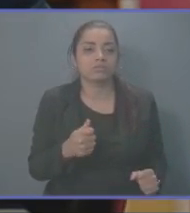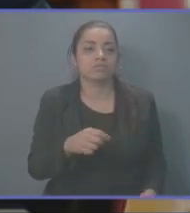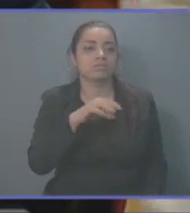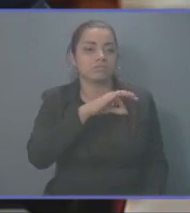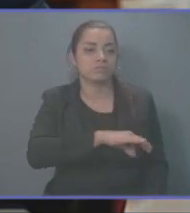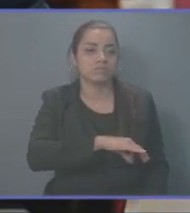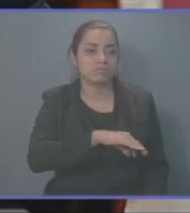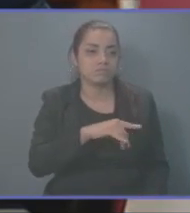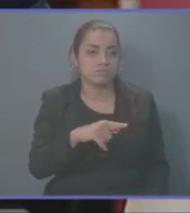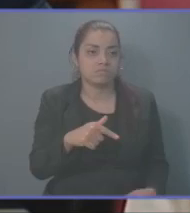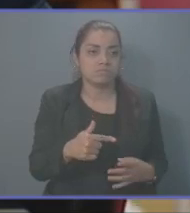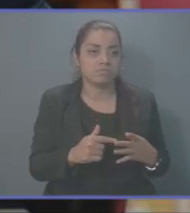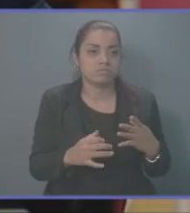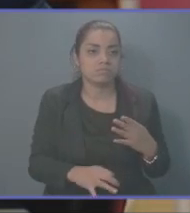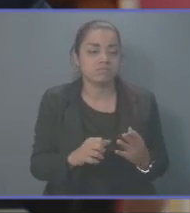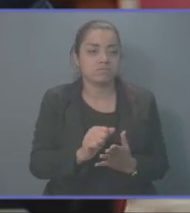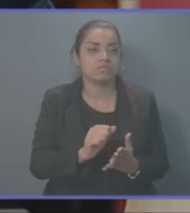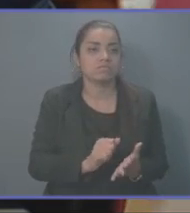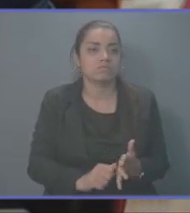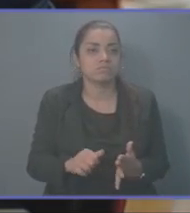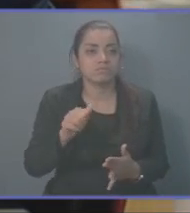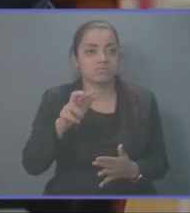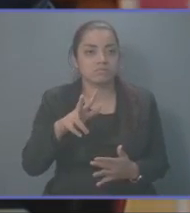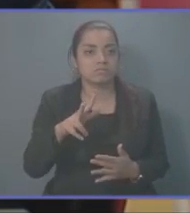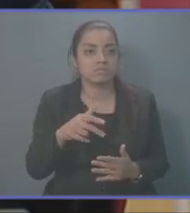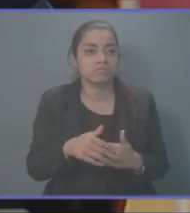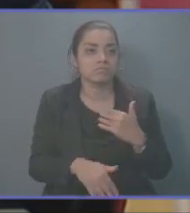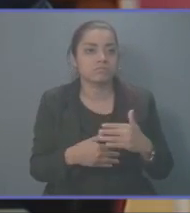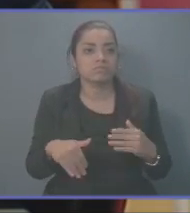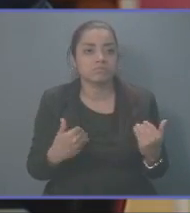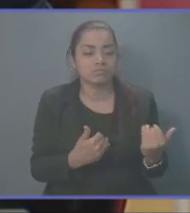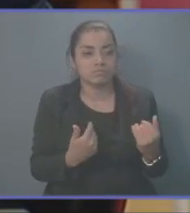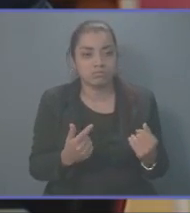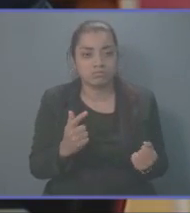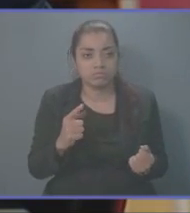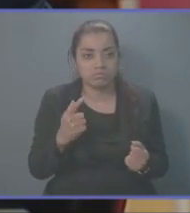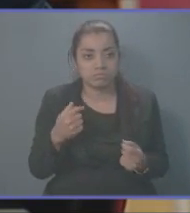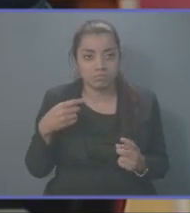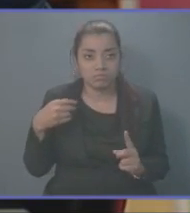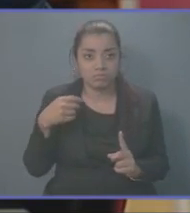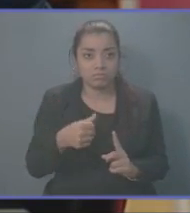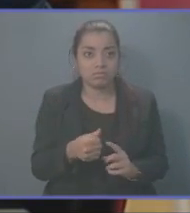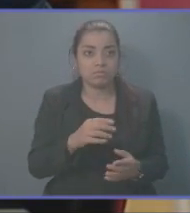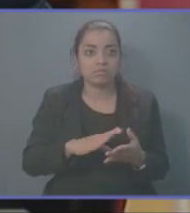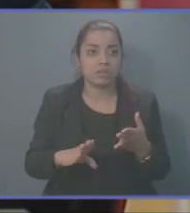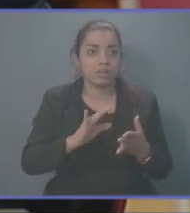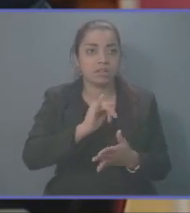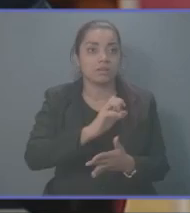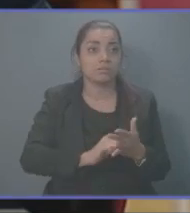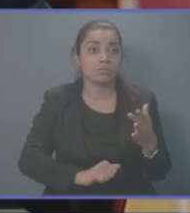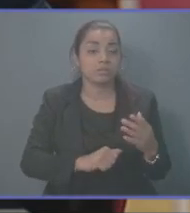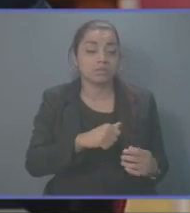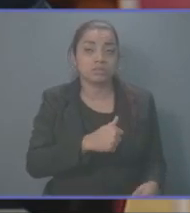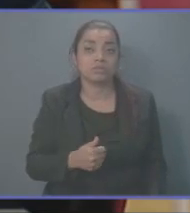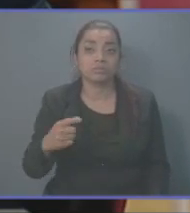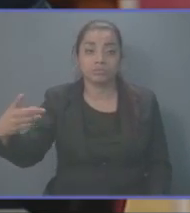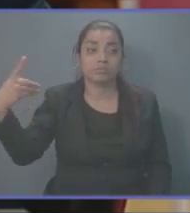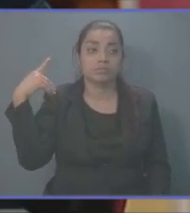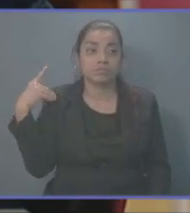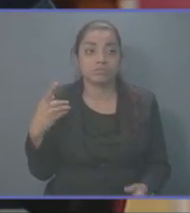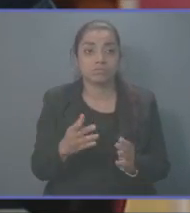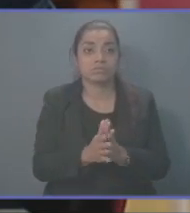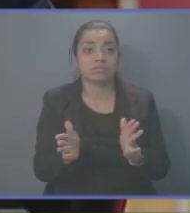ley. Artículo 3. Los sujetos pasivos obligados al pago de tributos bajo competencia de la Dirección General de Impuestos